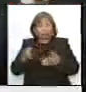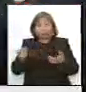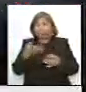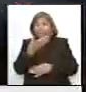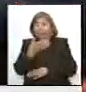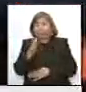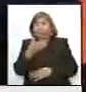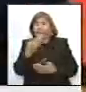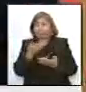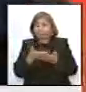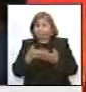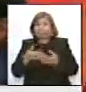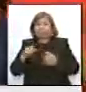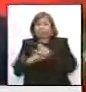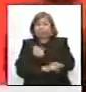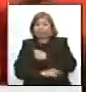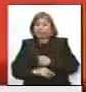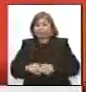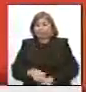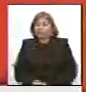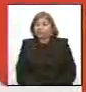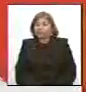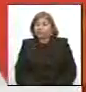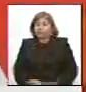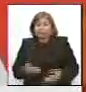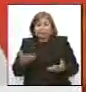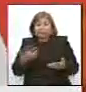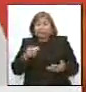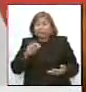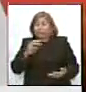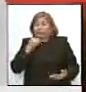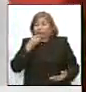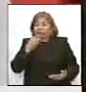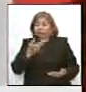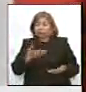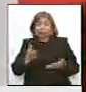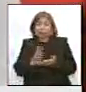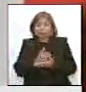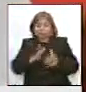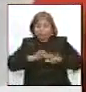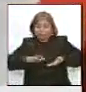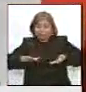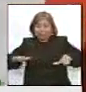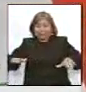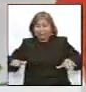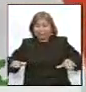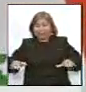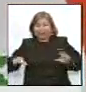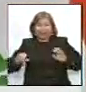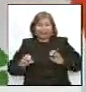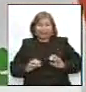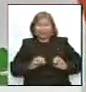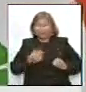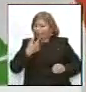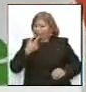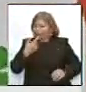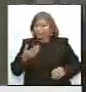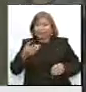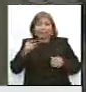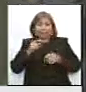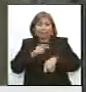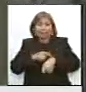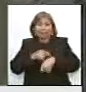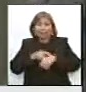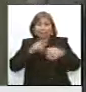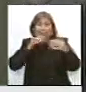y construir nación. El parlamentario destacó la participación de los niños en el acto y dijo que durante la Batalla de